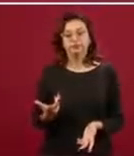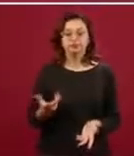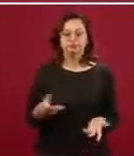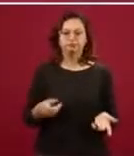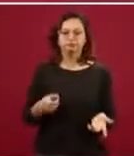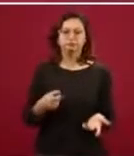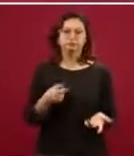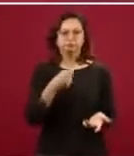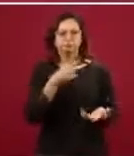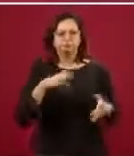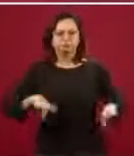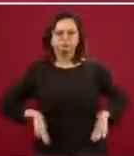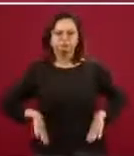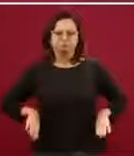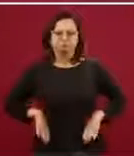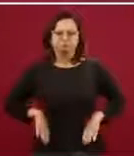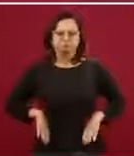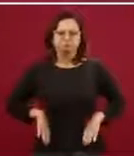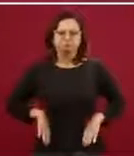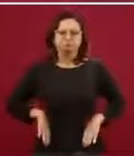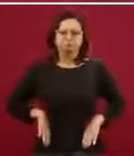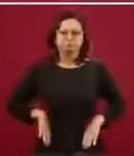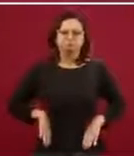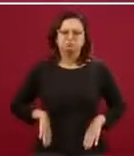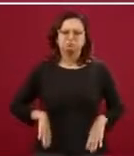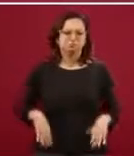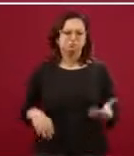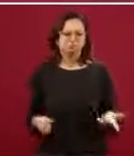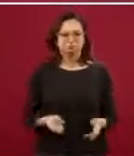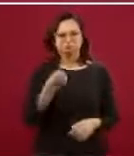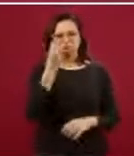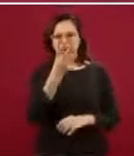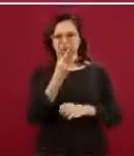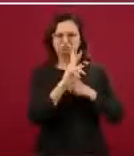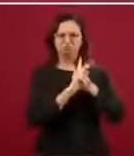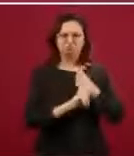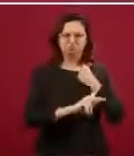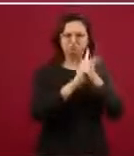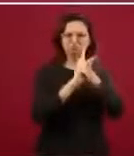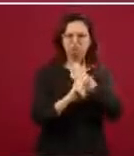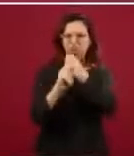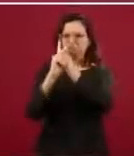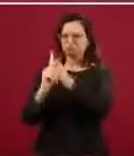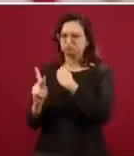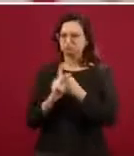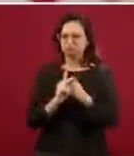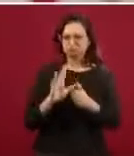aptitud de que podamos los tres países